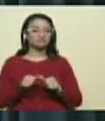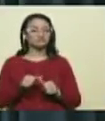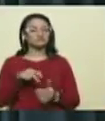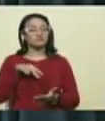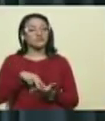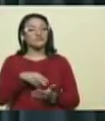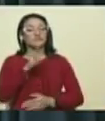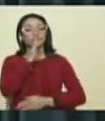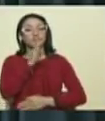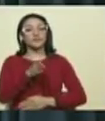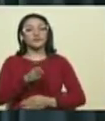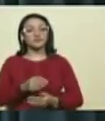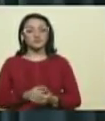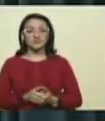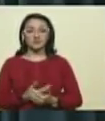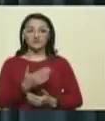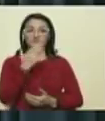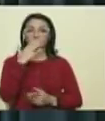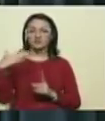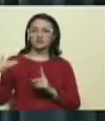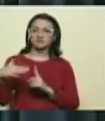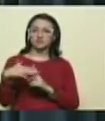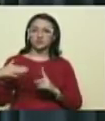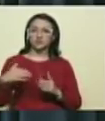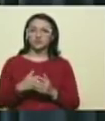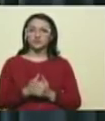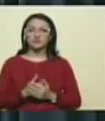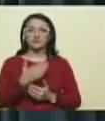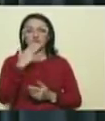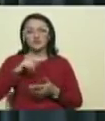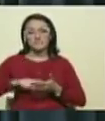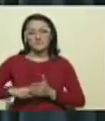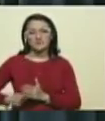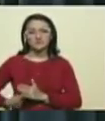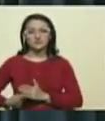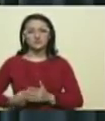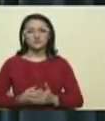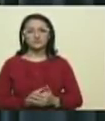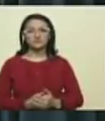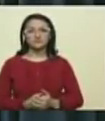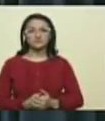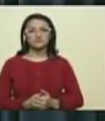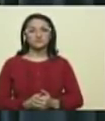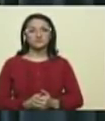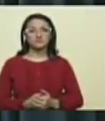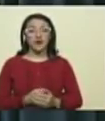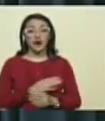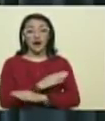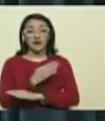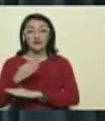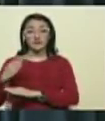y firmes frente a la agresión y frente a las presiones. El Caribe.